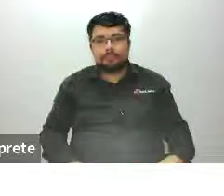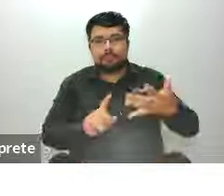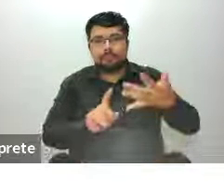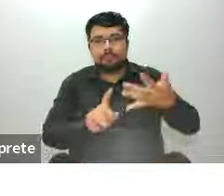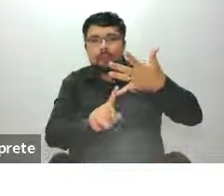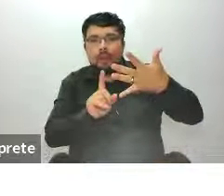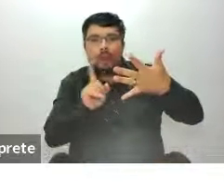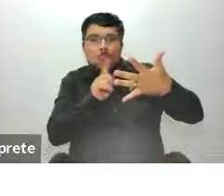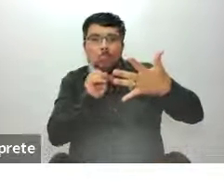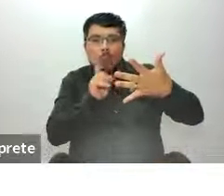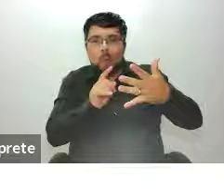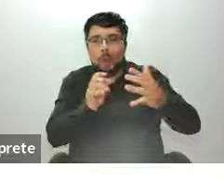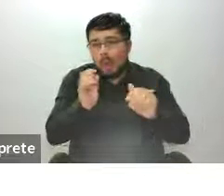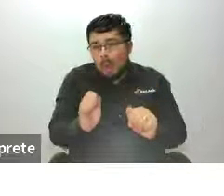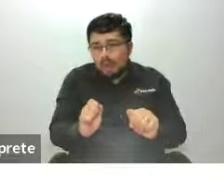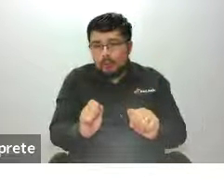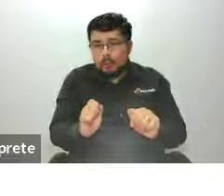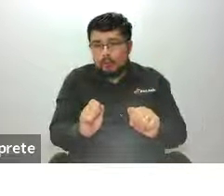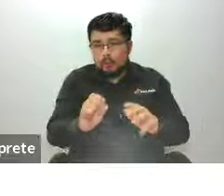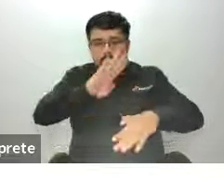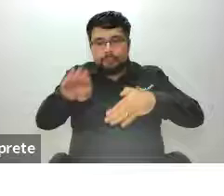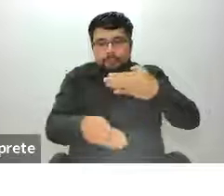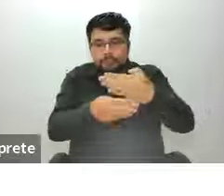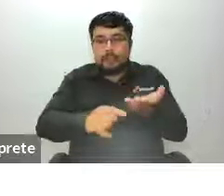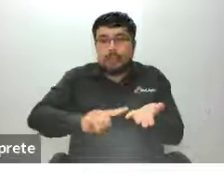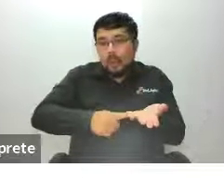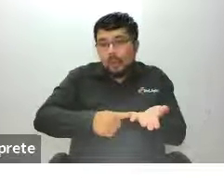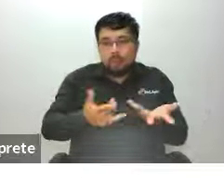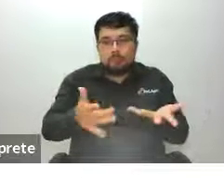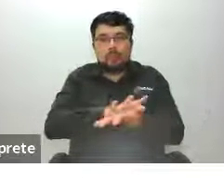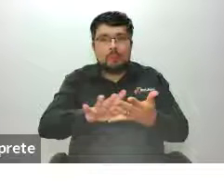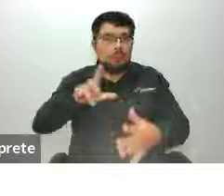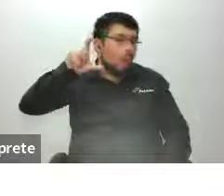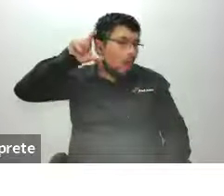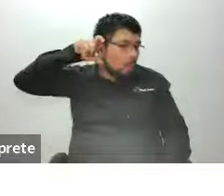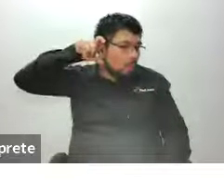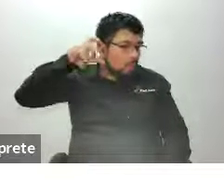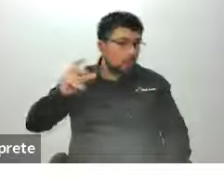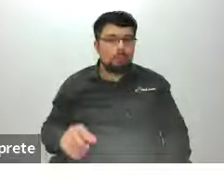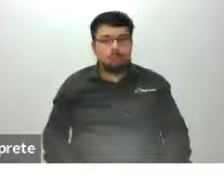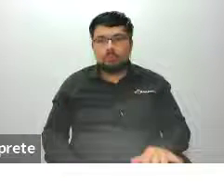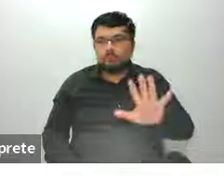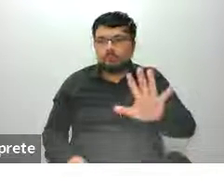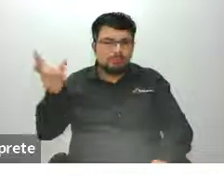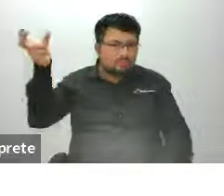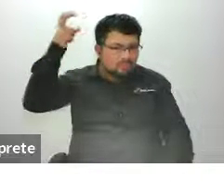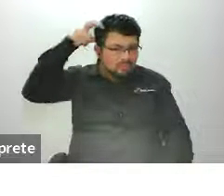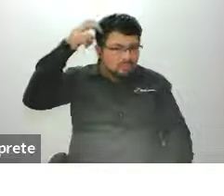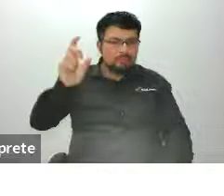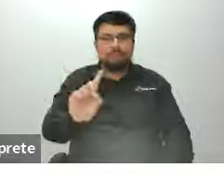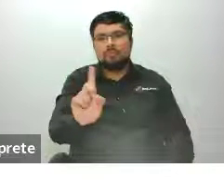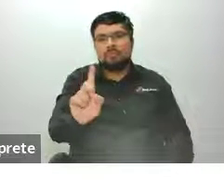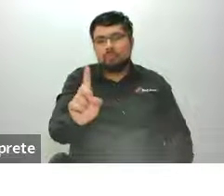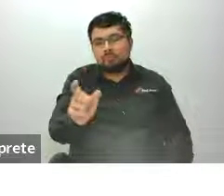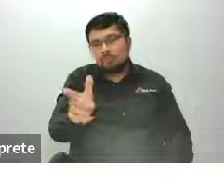implementaciones tecnológicas como audífonos, pero no implantes cocleares, y luego, si quieren,